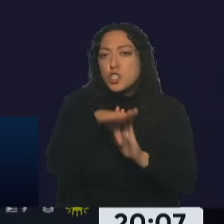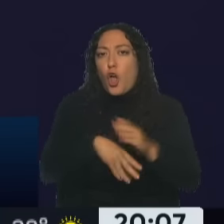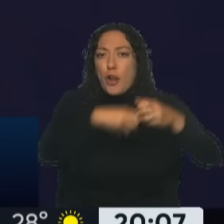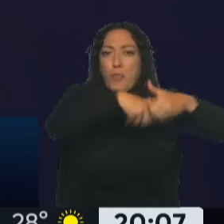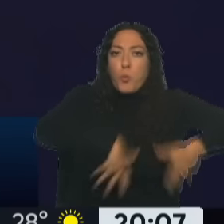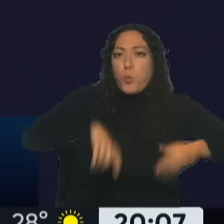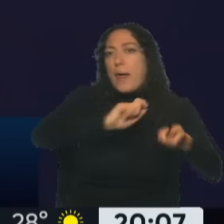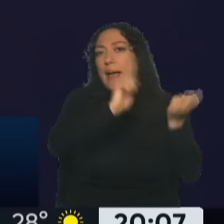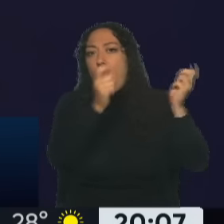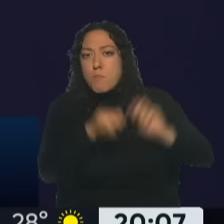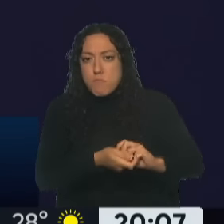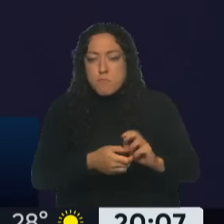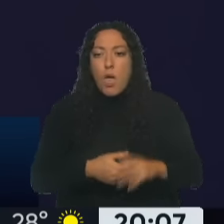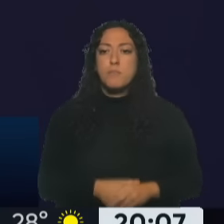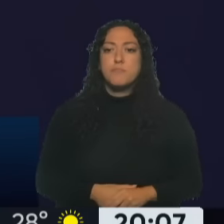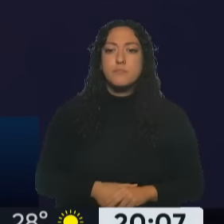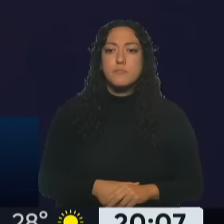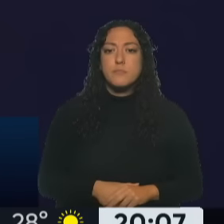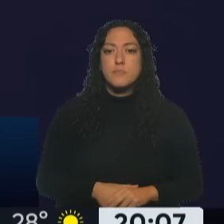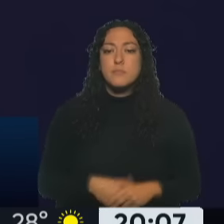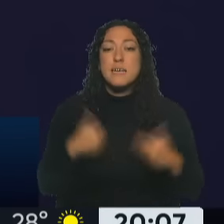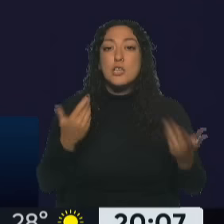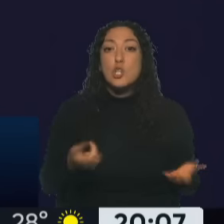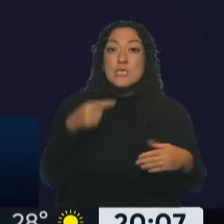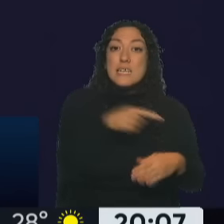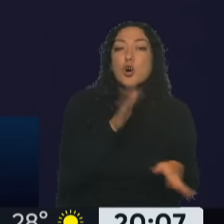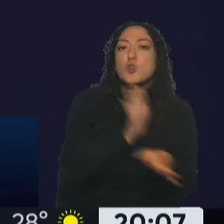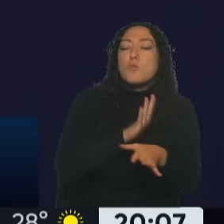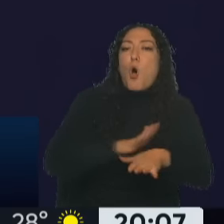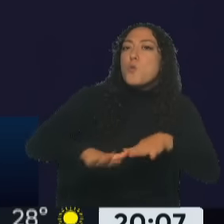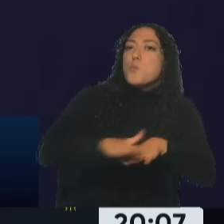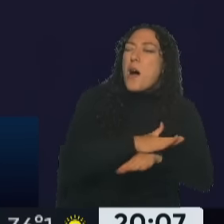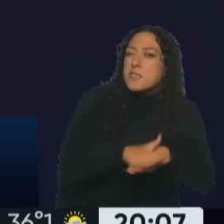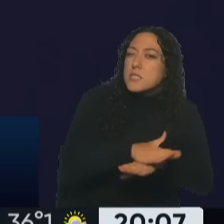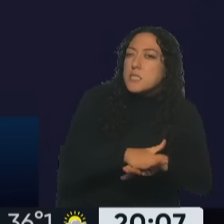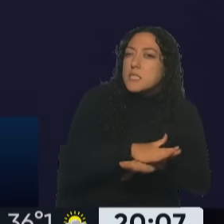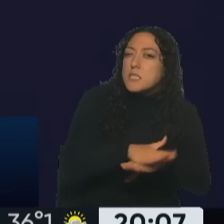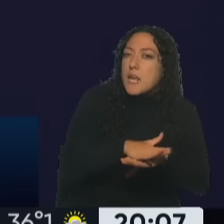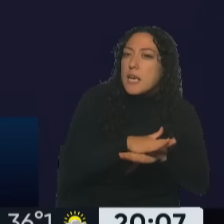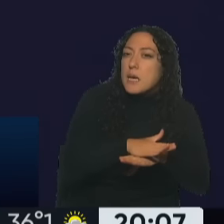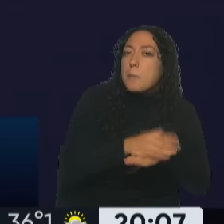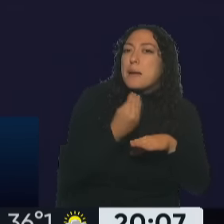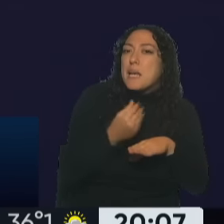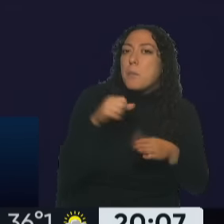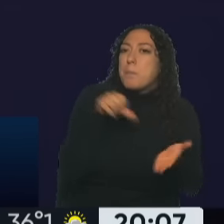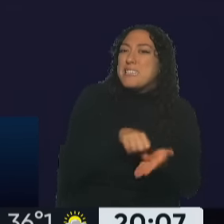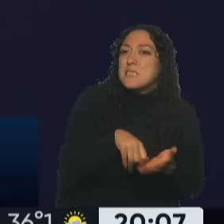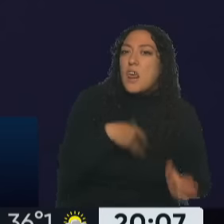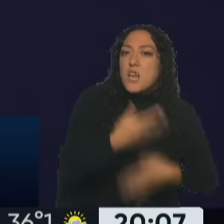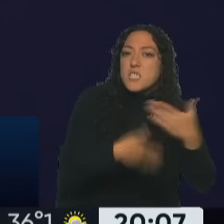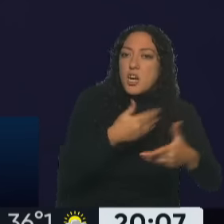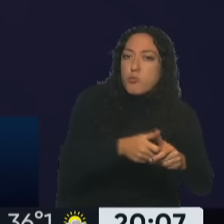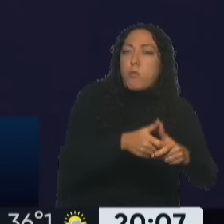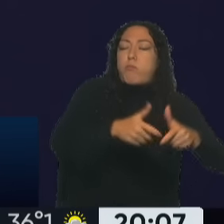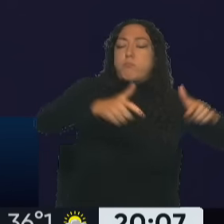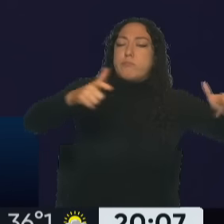qué es lo que va a sentar las bases para que el país realmente pueda desarrollarse y crecer Durante los